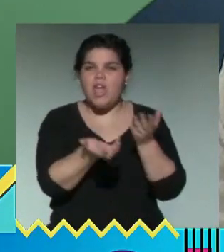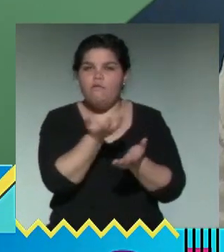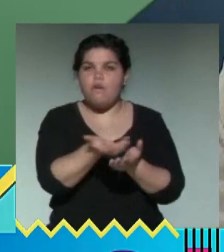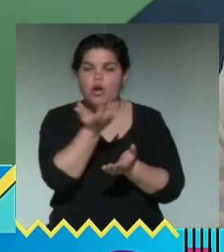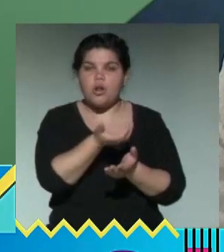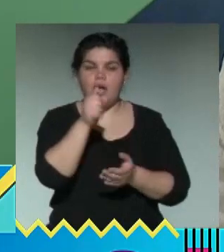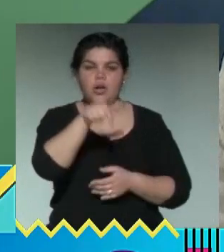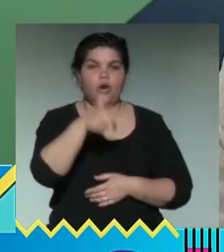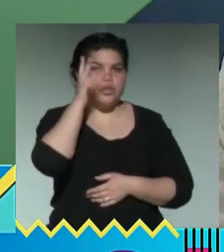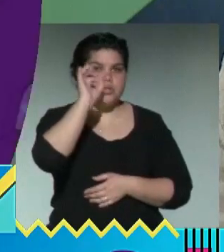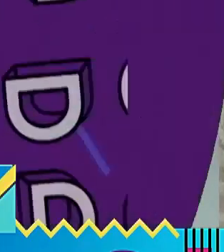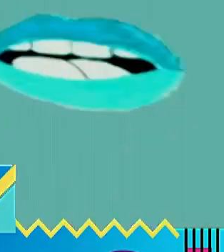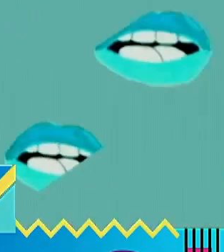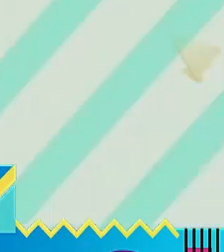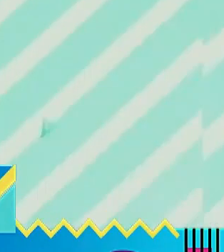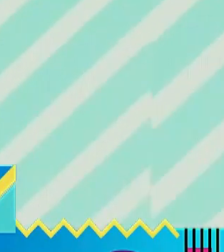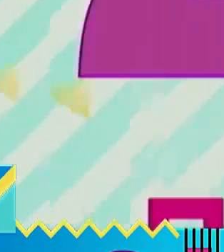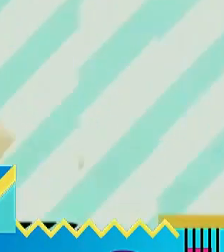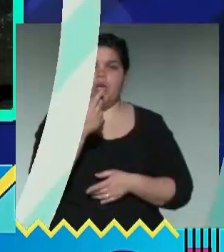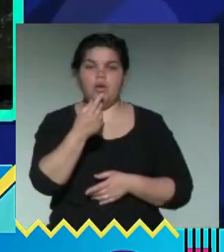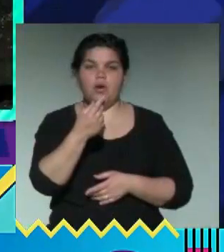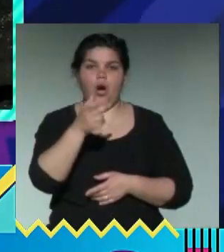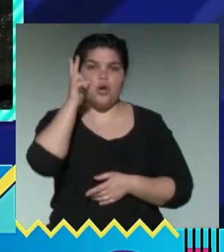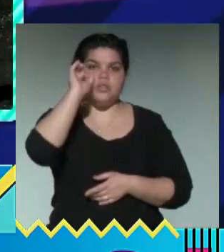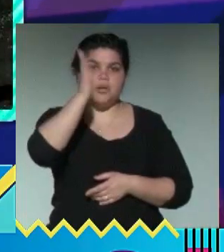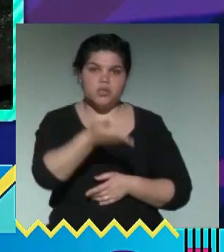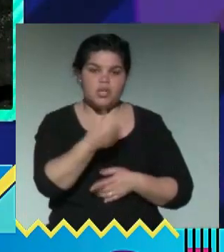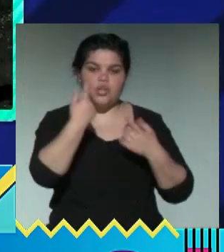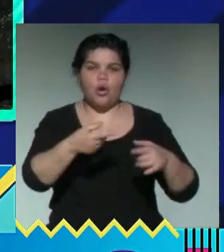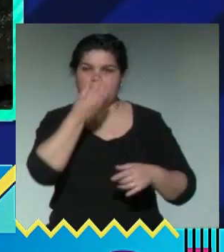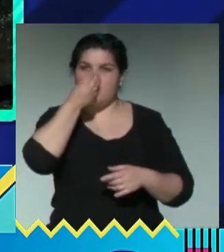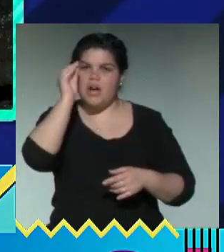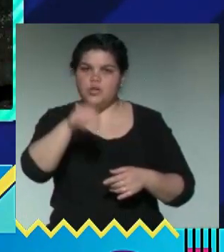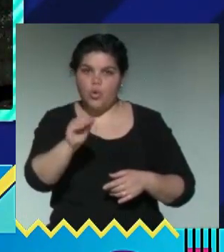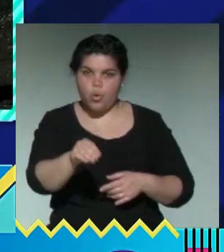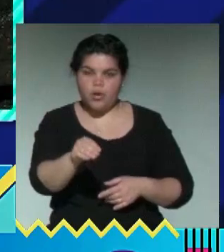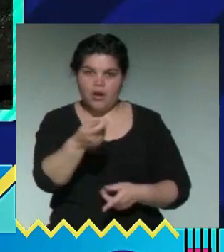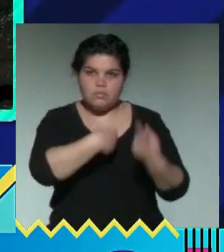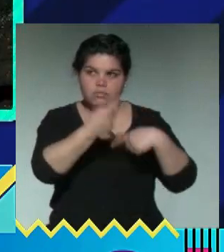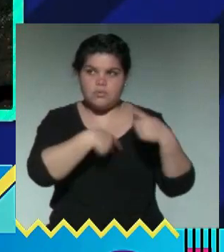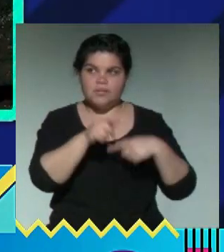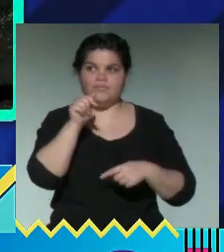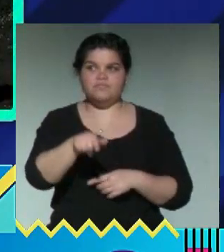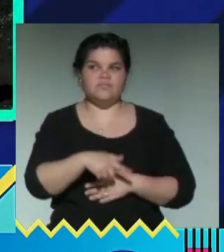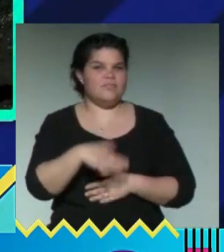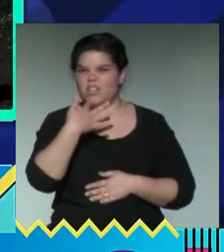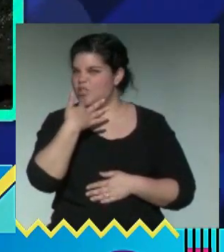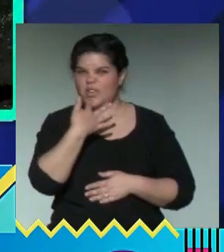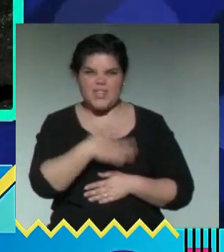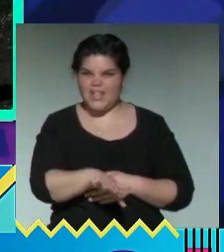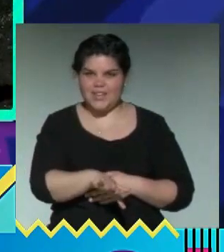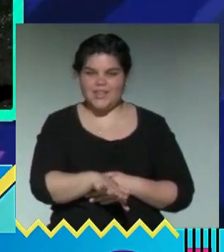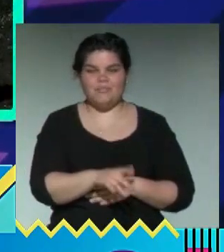son baldes de pintura, botellas plásticas que las conectamos con silicona. Siempre decirlo al aire es como que no se entiende muy bien qué